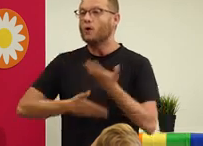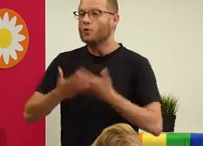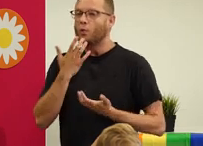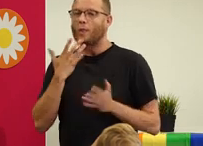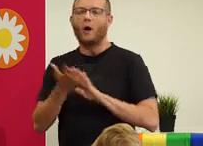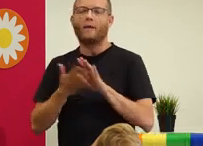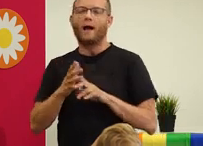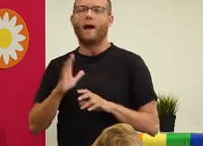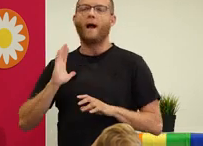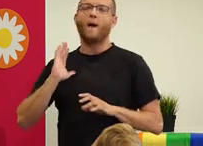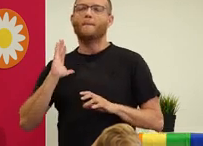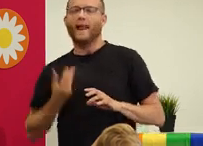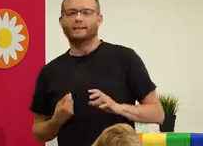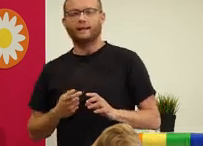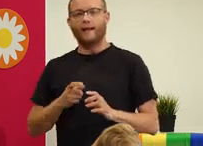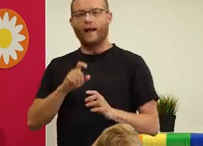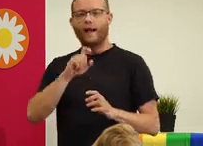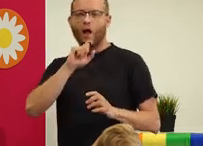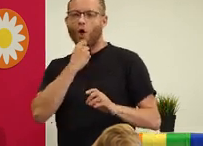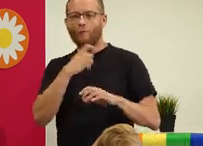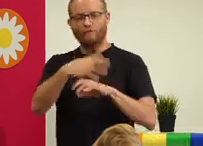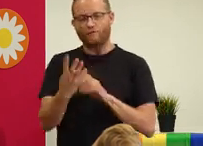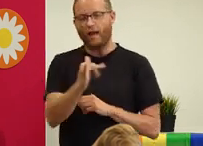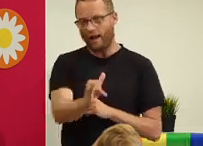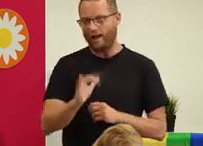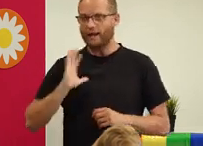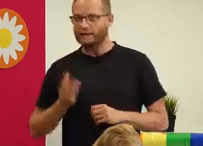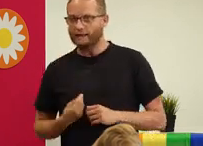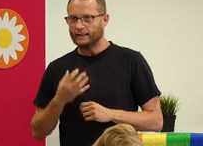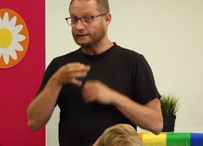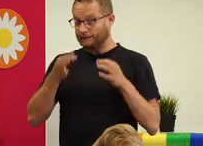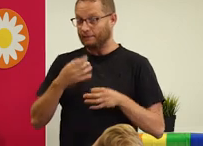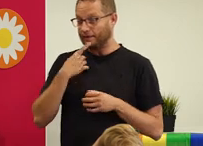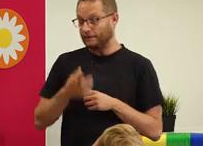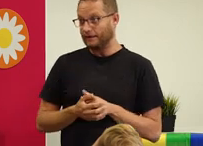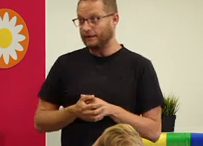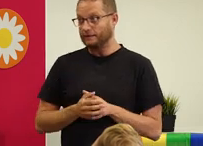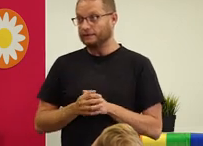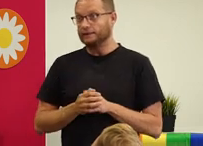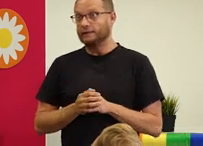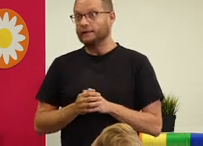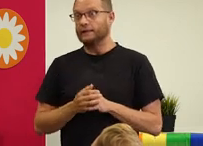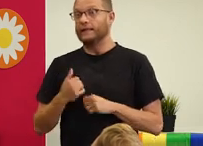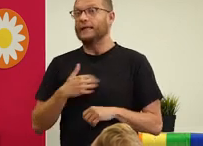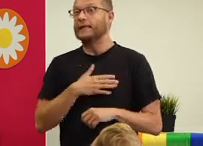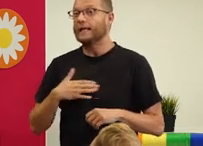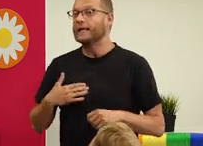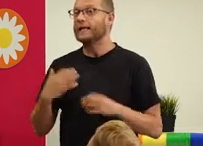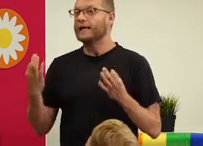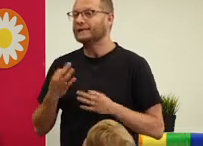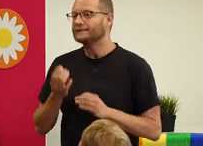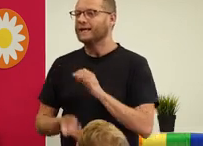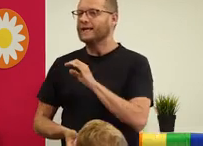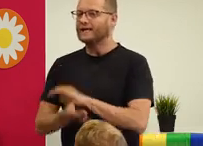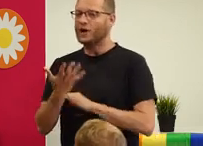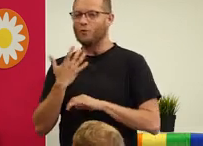la homofobia palestina y me dicen, cuando me hablan de la homofobia palestina, lo que quieren es crear